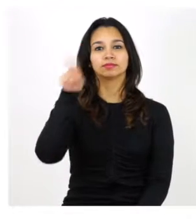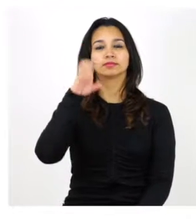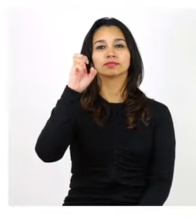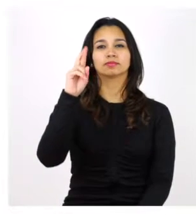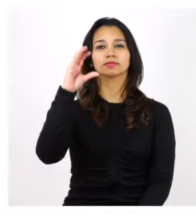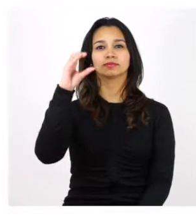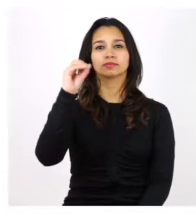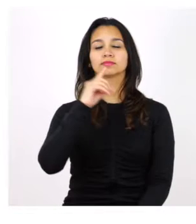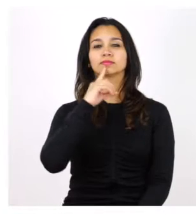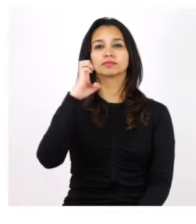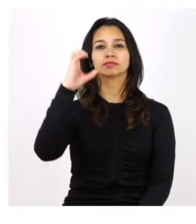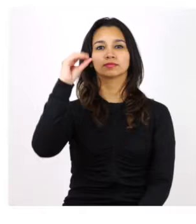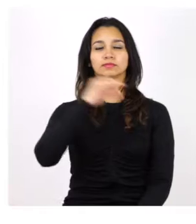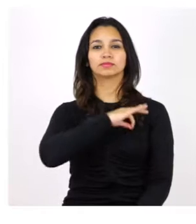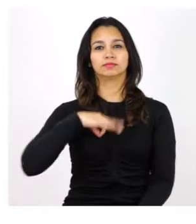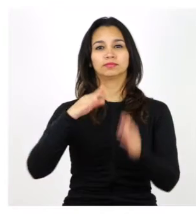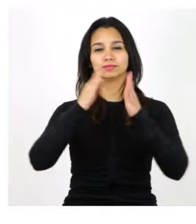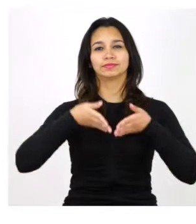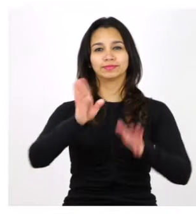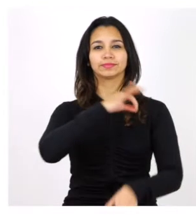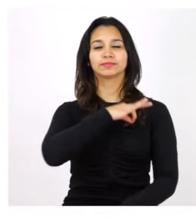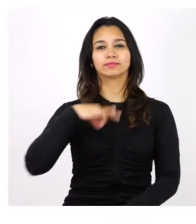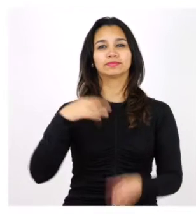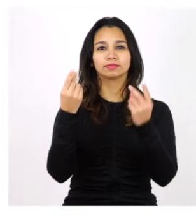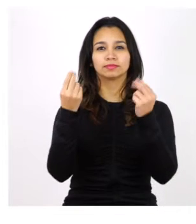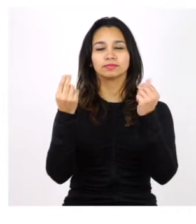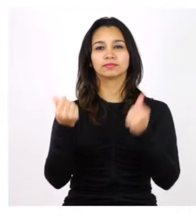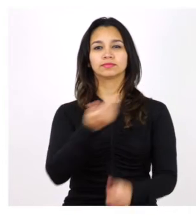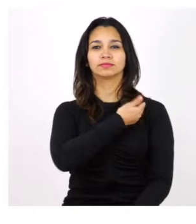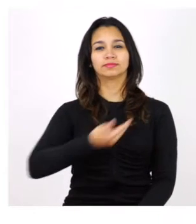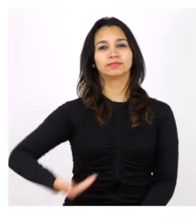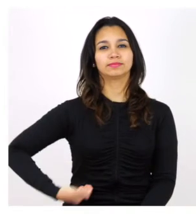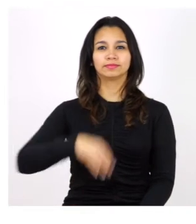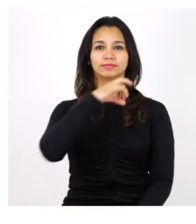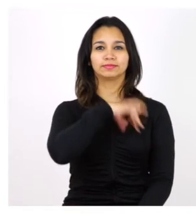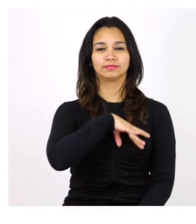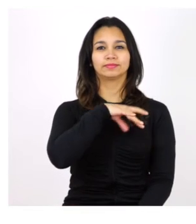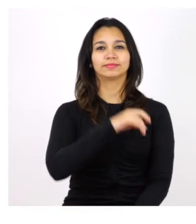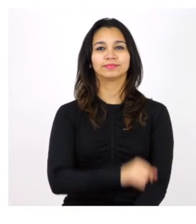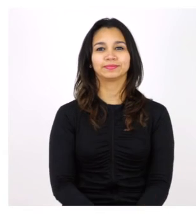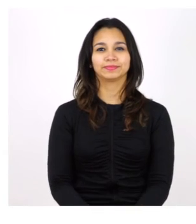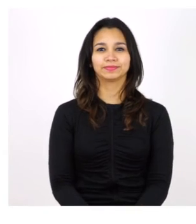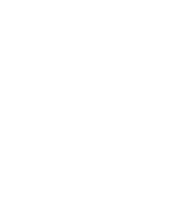Vivienda y Urbanismo, Ministerio de Economía, Fomento y Turismo, Gobierno de Chile.